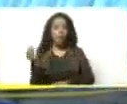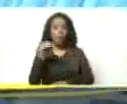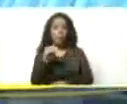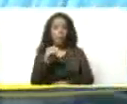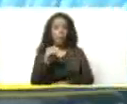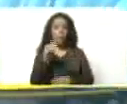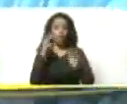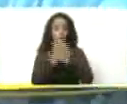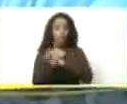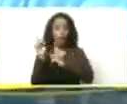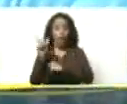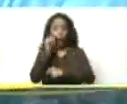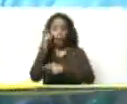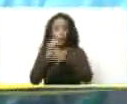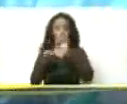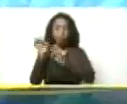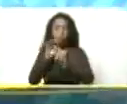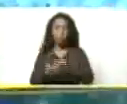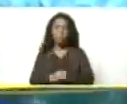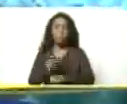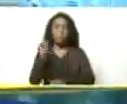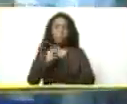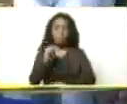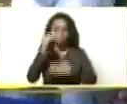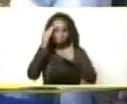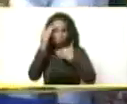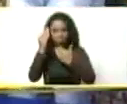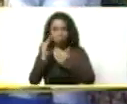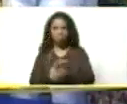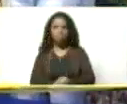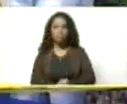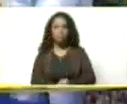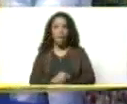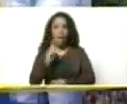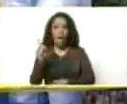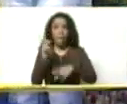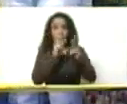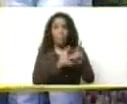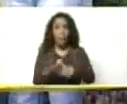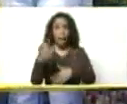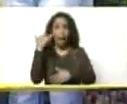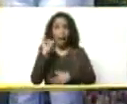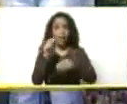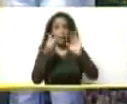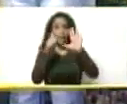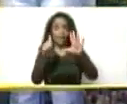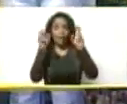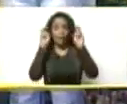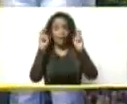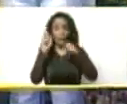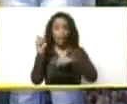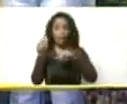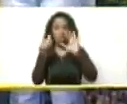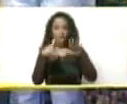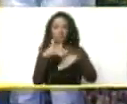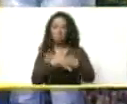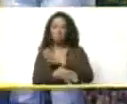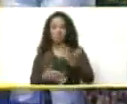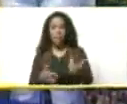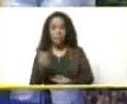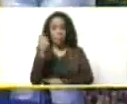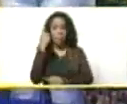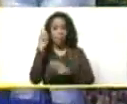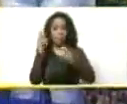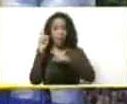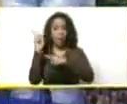si mi presidente cómo está ese plan cuenta de seis vértices cuáles son esos seis vértices el primer vértice